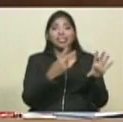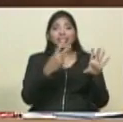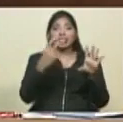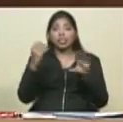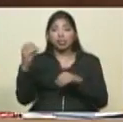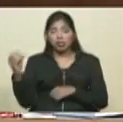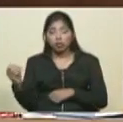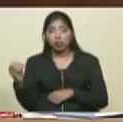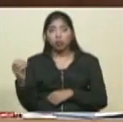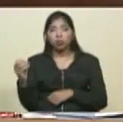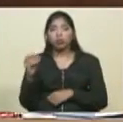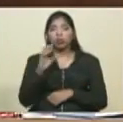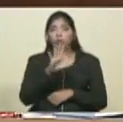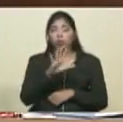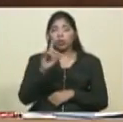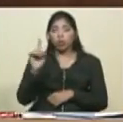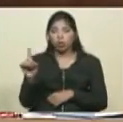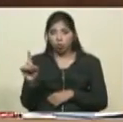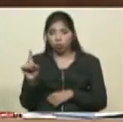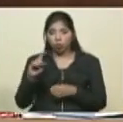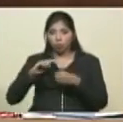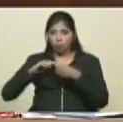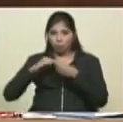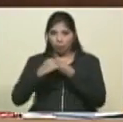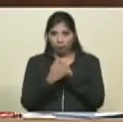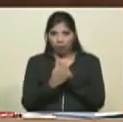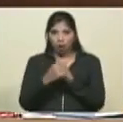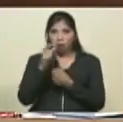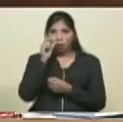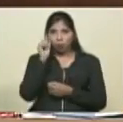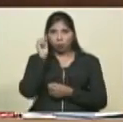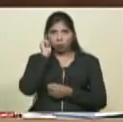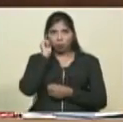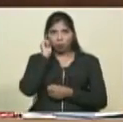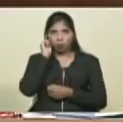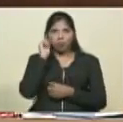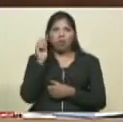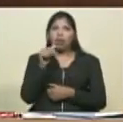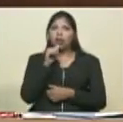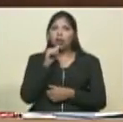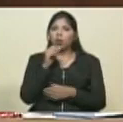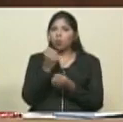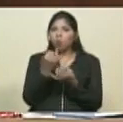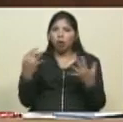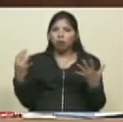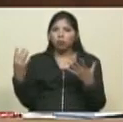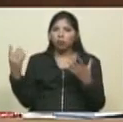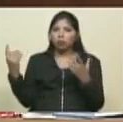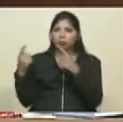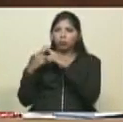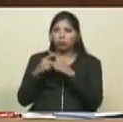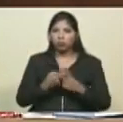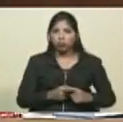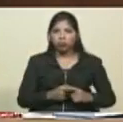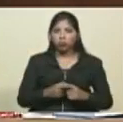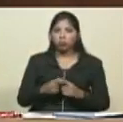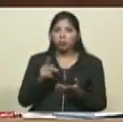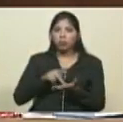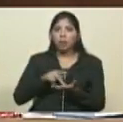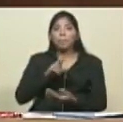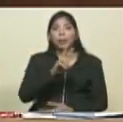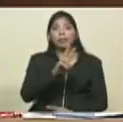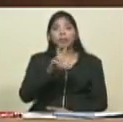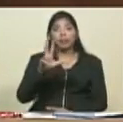751 parlamentarios y parlamentarias. Y asistieron a esta sesión apenas 23